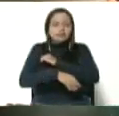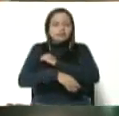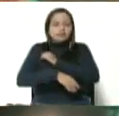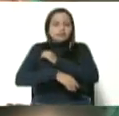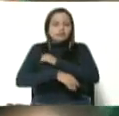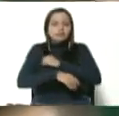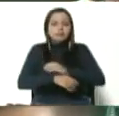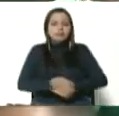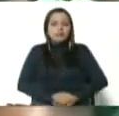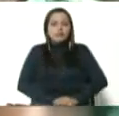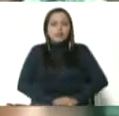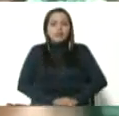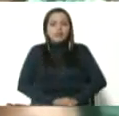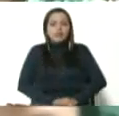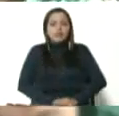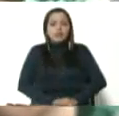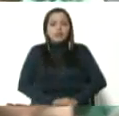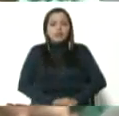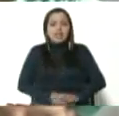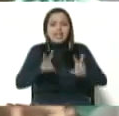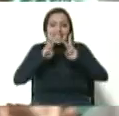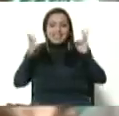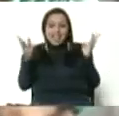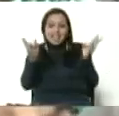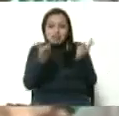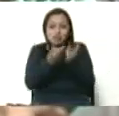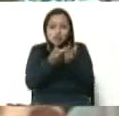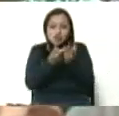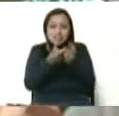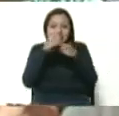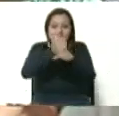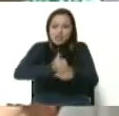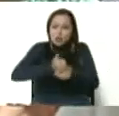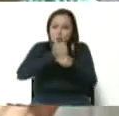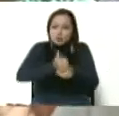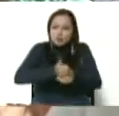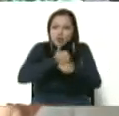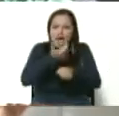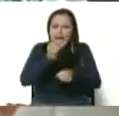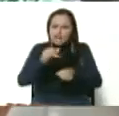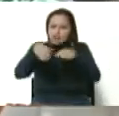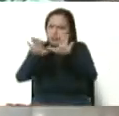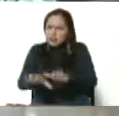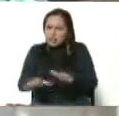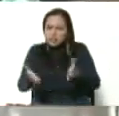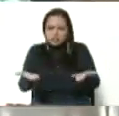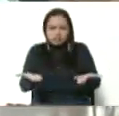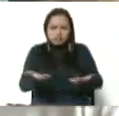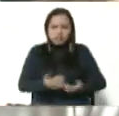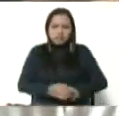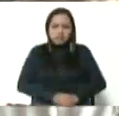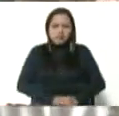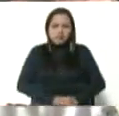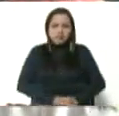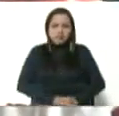El estadio de la Rinconada está paralizado, la vía hacia